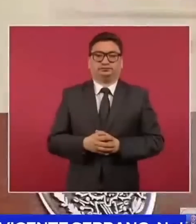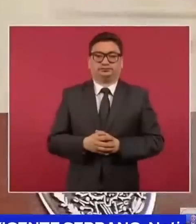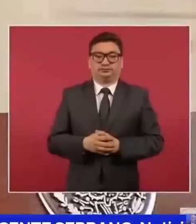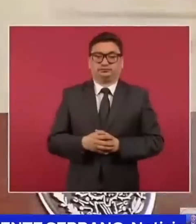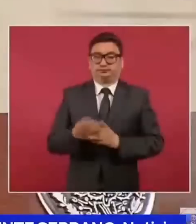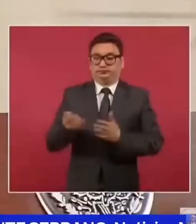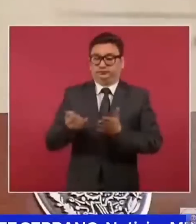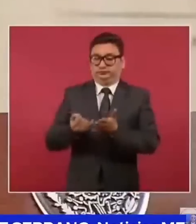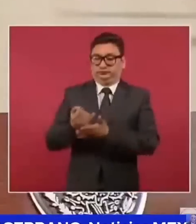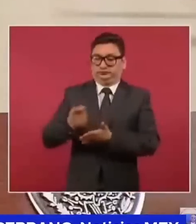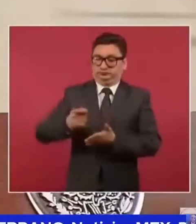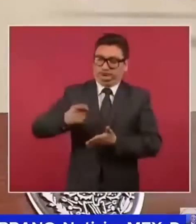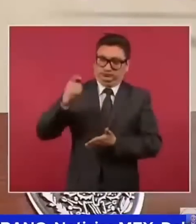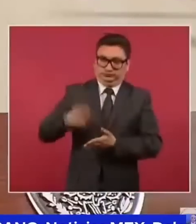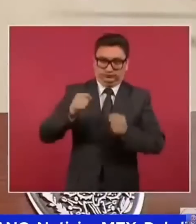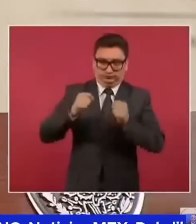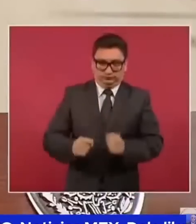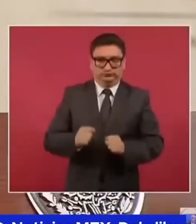sentenciarse